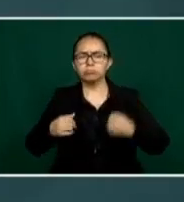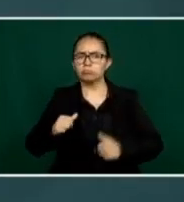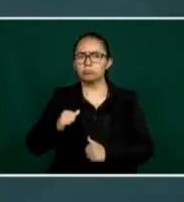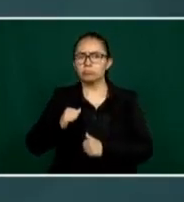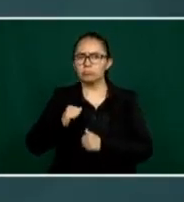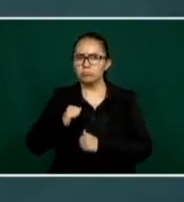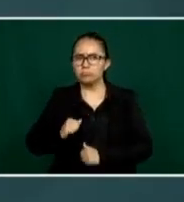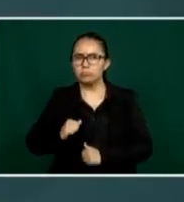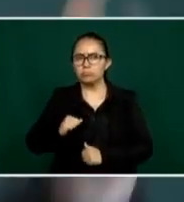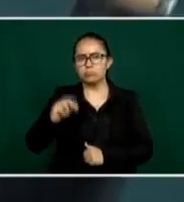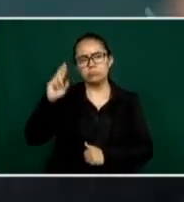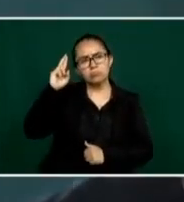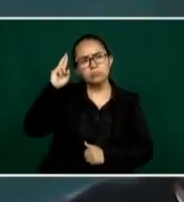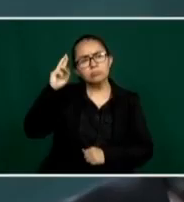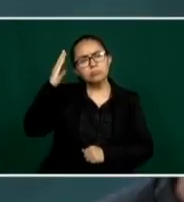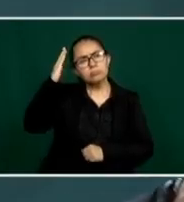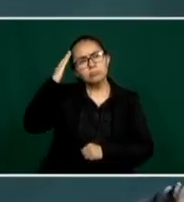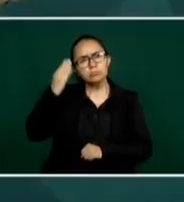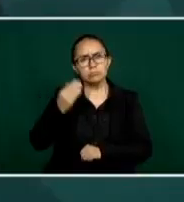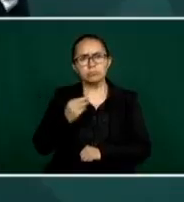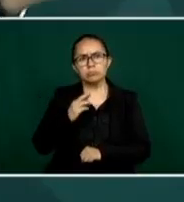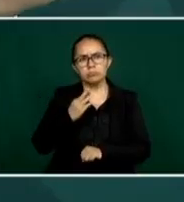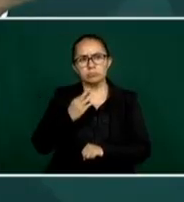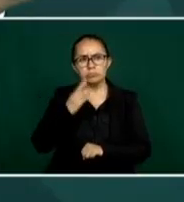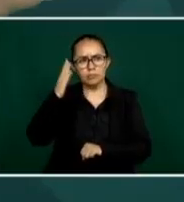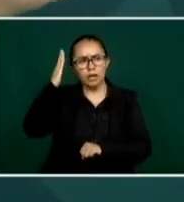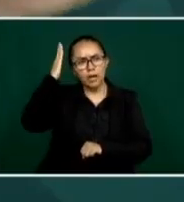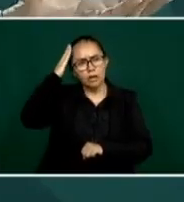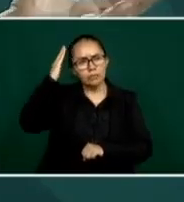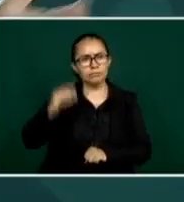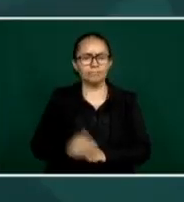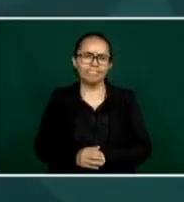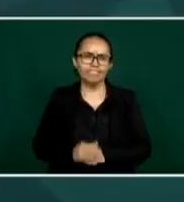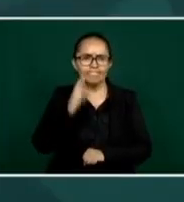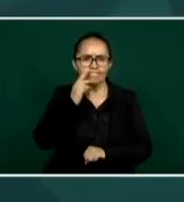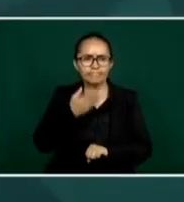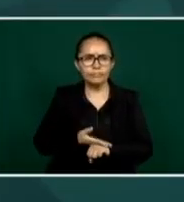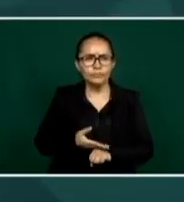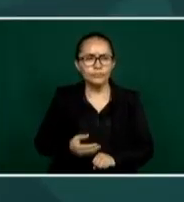autoridades. Hay expedientes judiciales sobre esto.